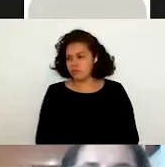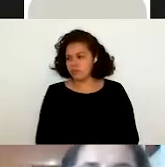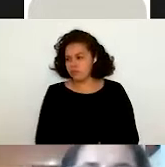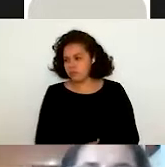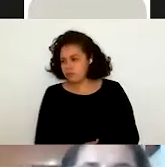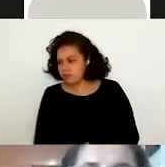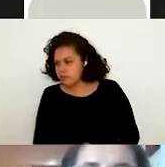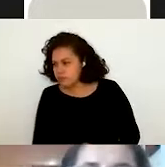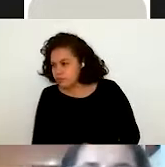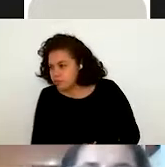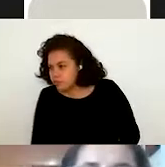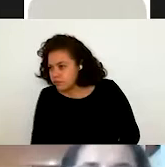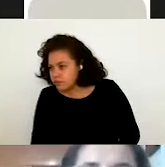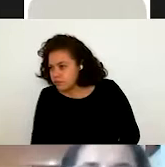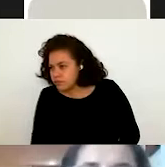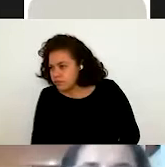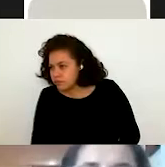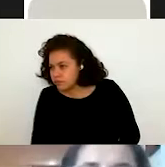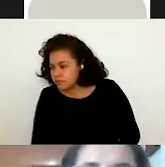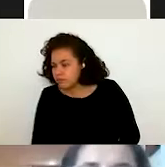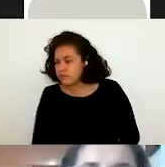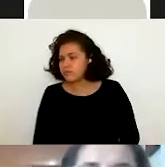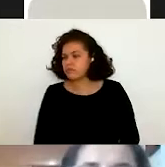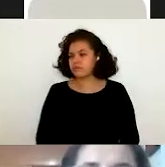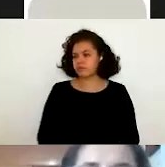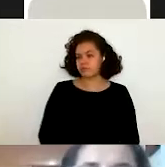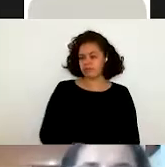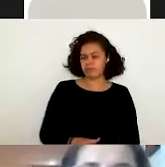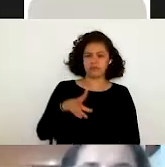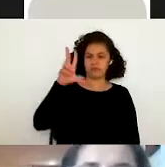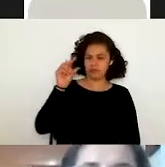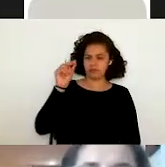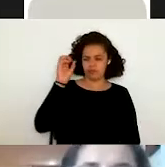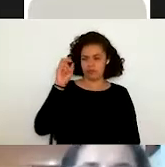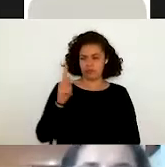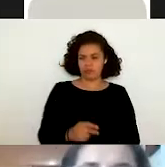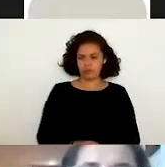Parece que no. ¿No? Ok. Por mi parte no.